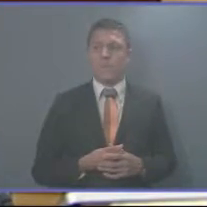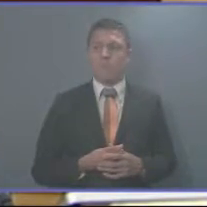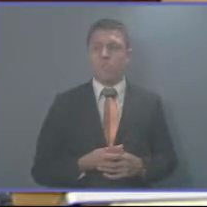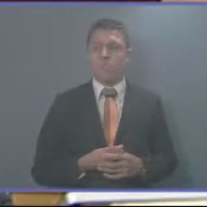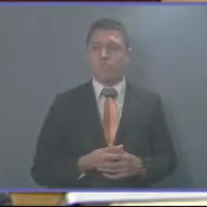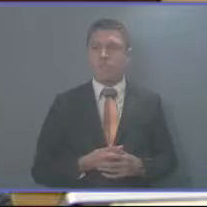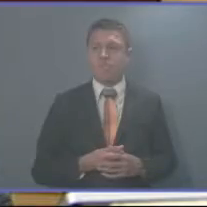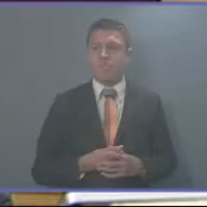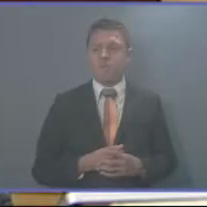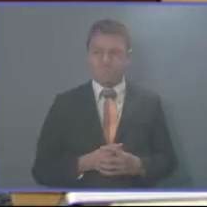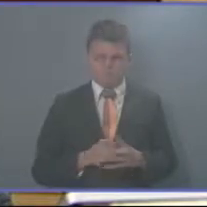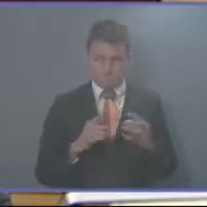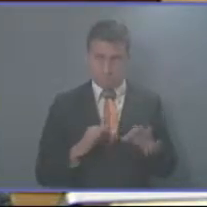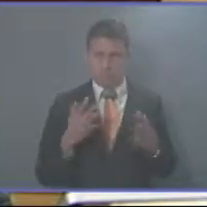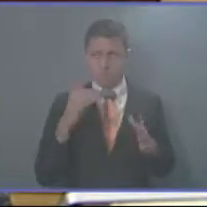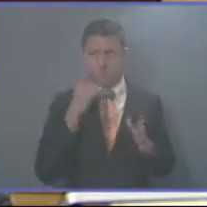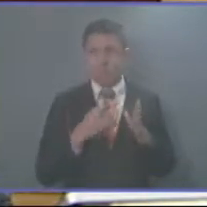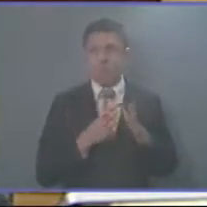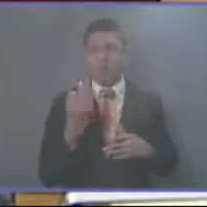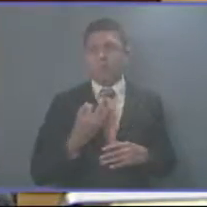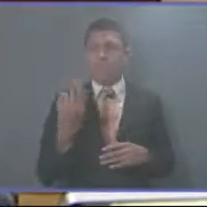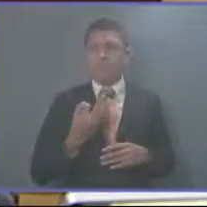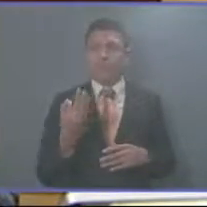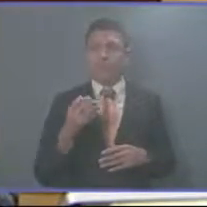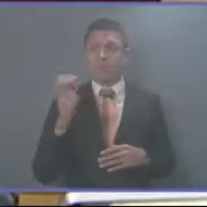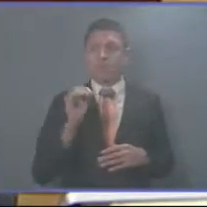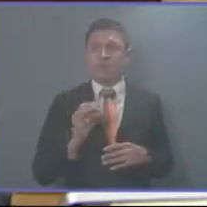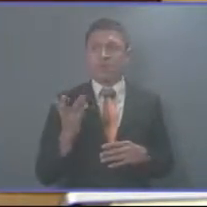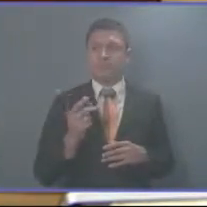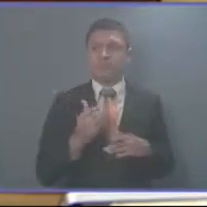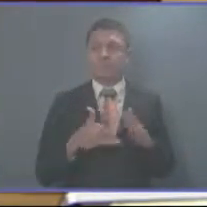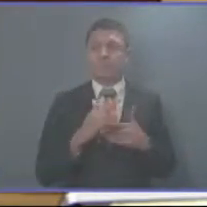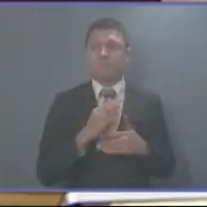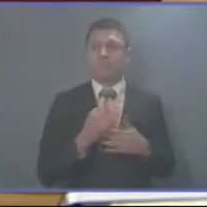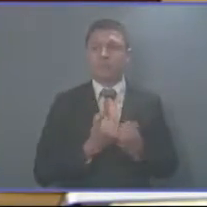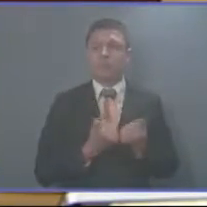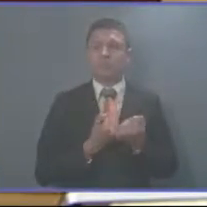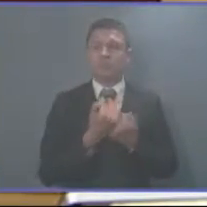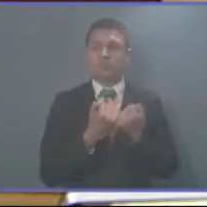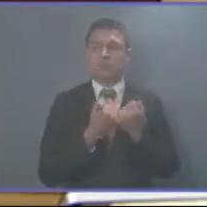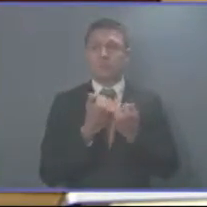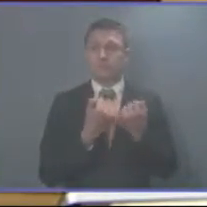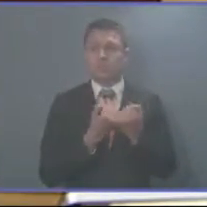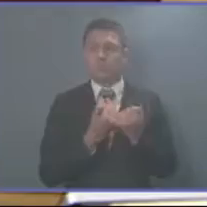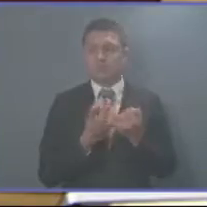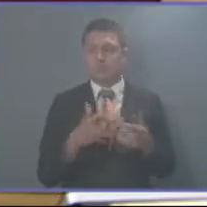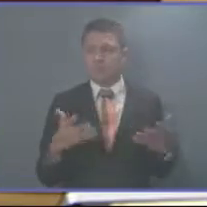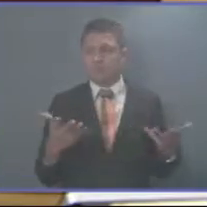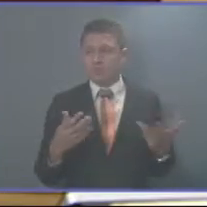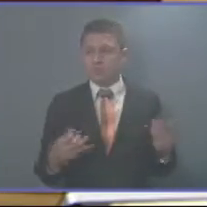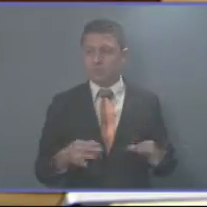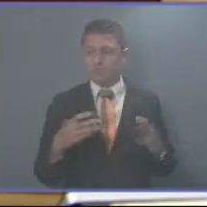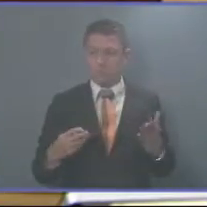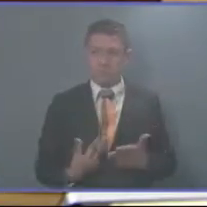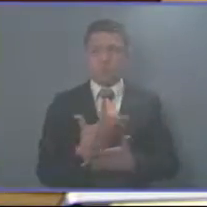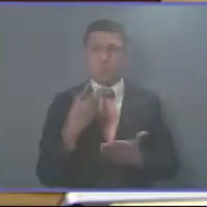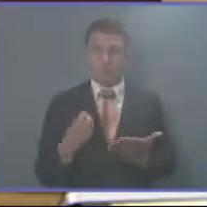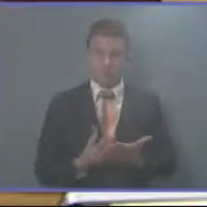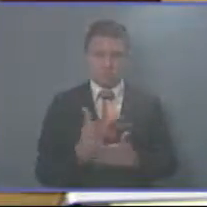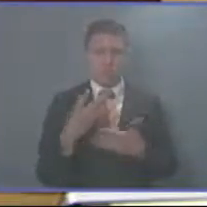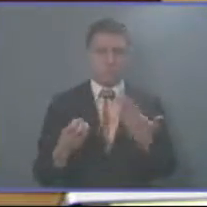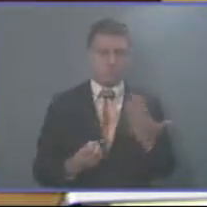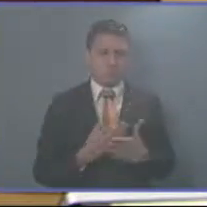La terminal aérea se ha visto en la necesidad de incrementar su crecimiento, se ha modernizado enormemente, pero